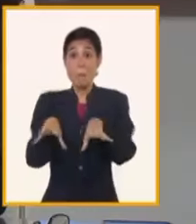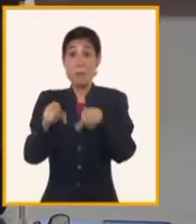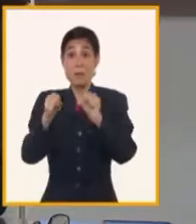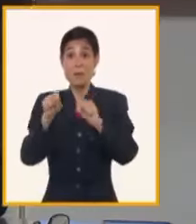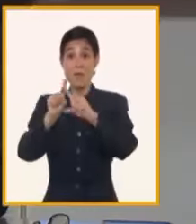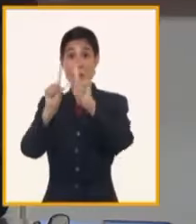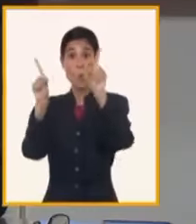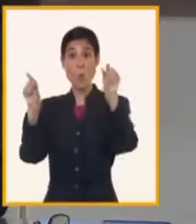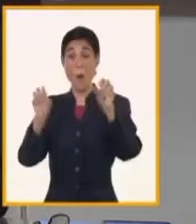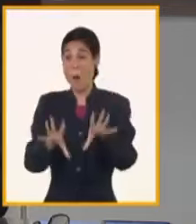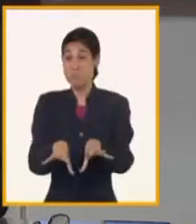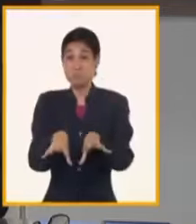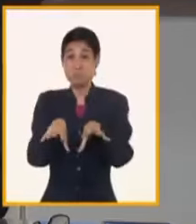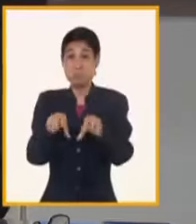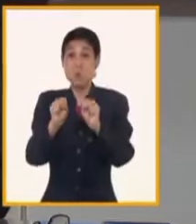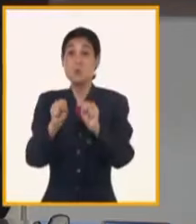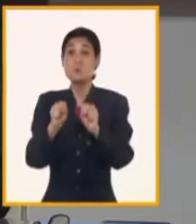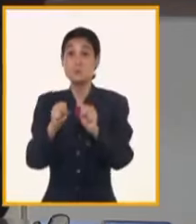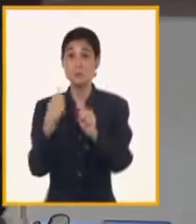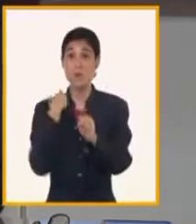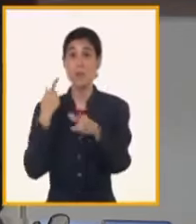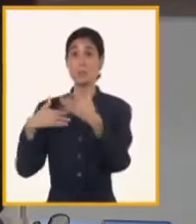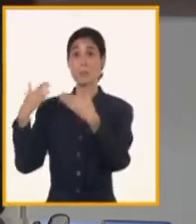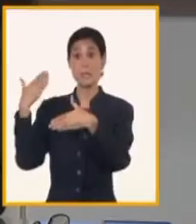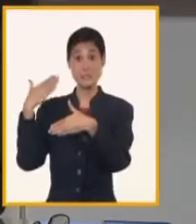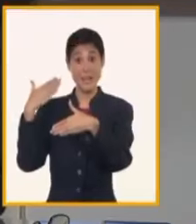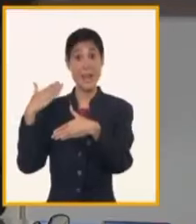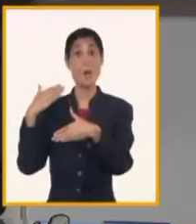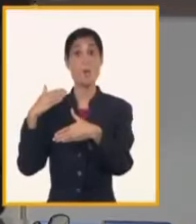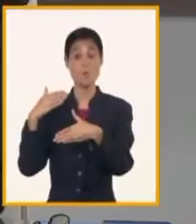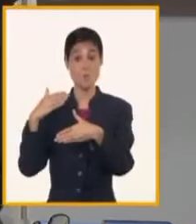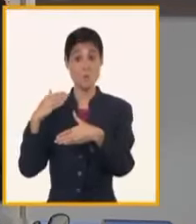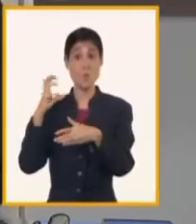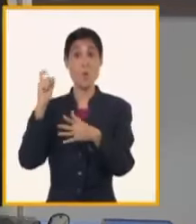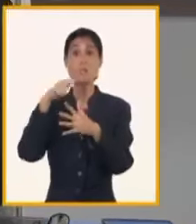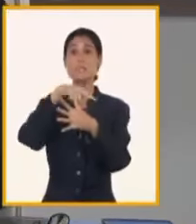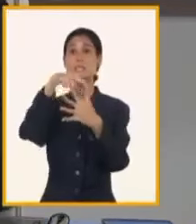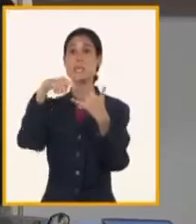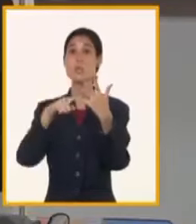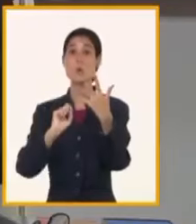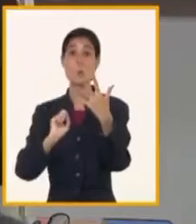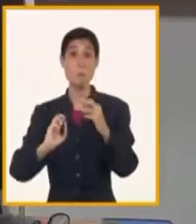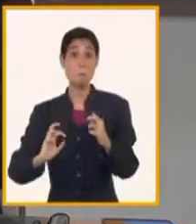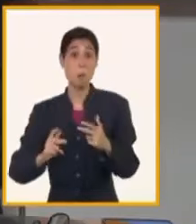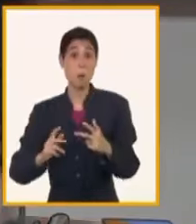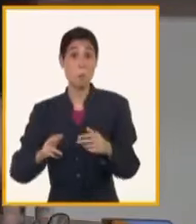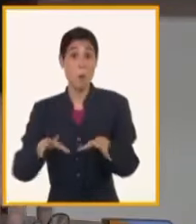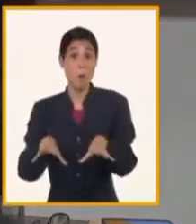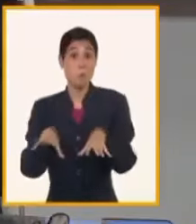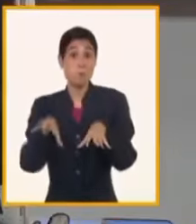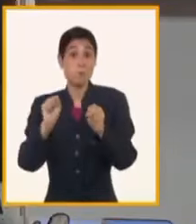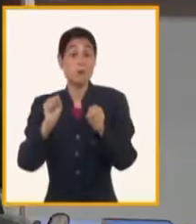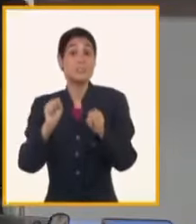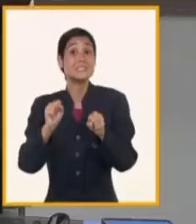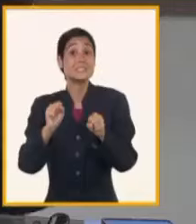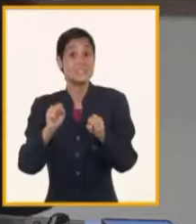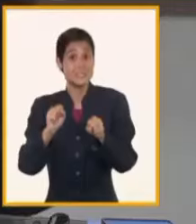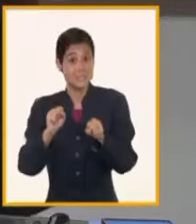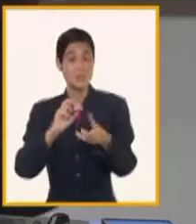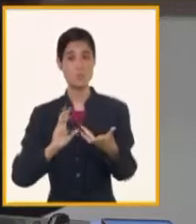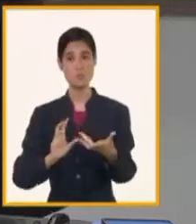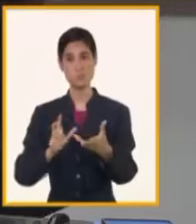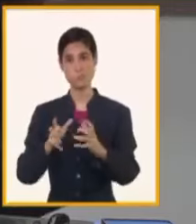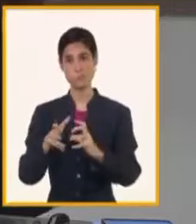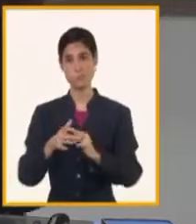desbalanceo y las otra por el árboles en la bajo las líneas Y eso Y eso se cumple y se hace con